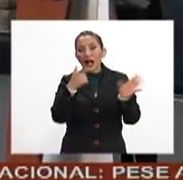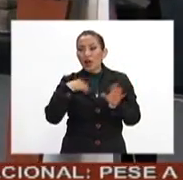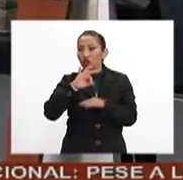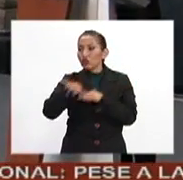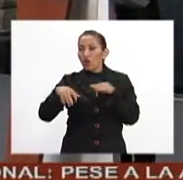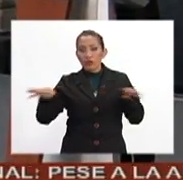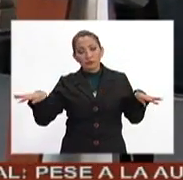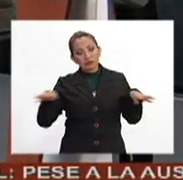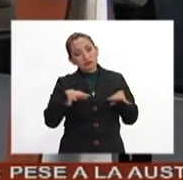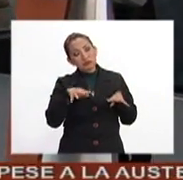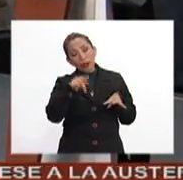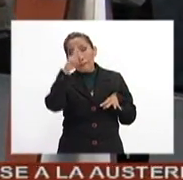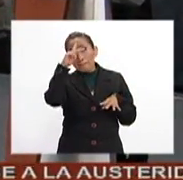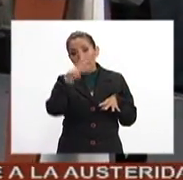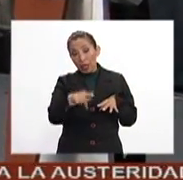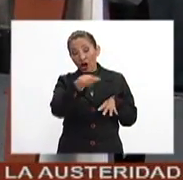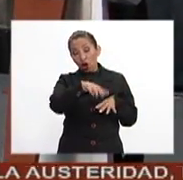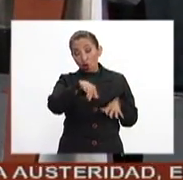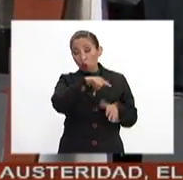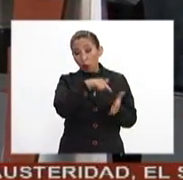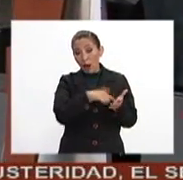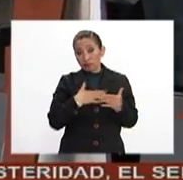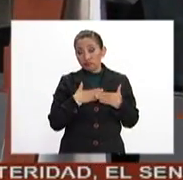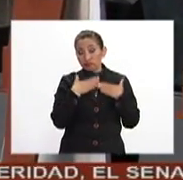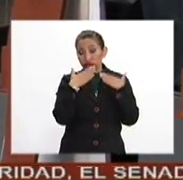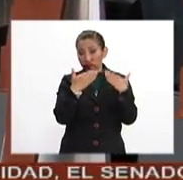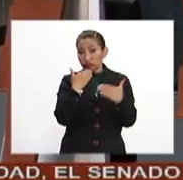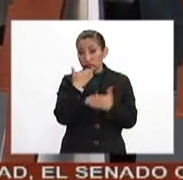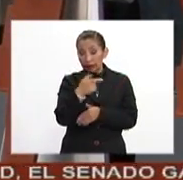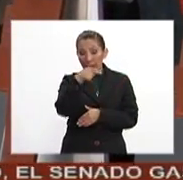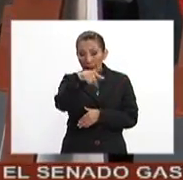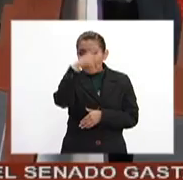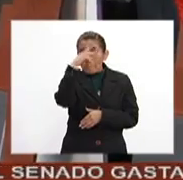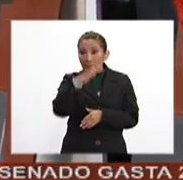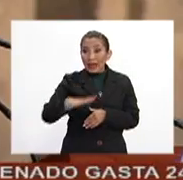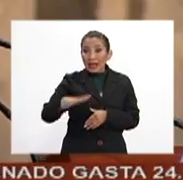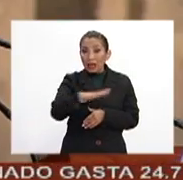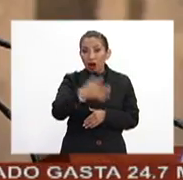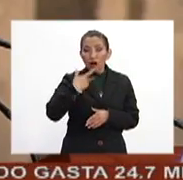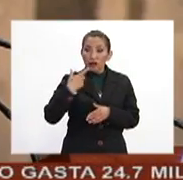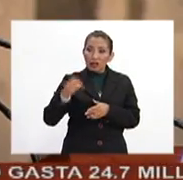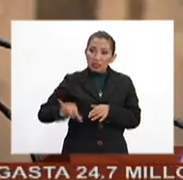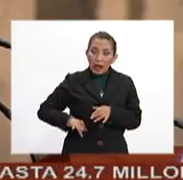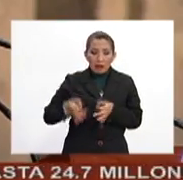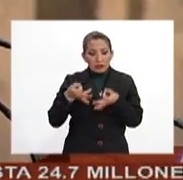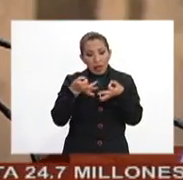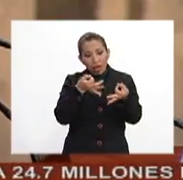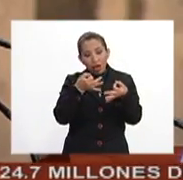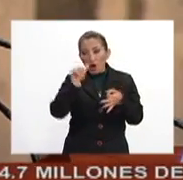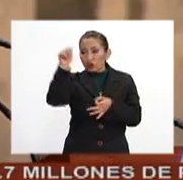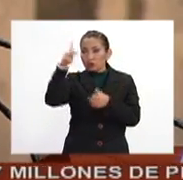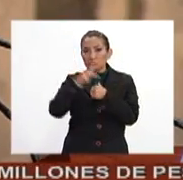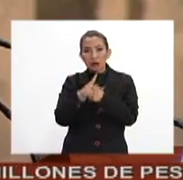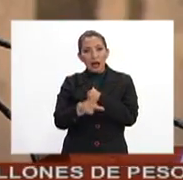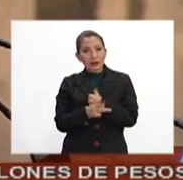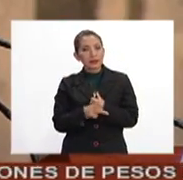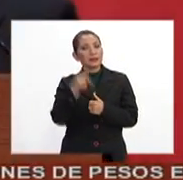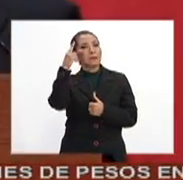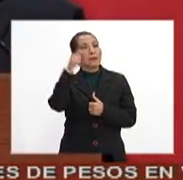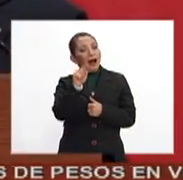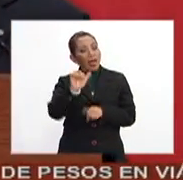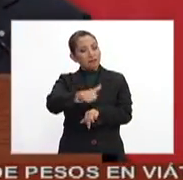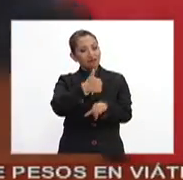ante todos de que México es un destino confiable. México despierta el interés de otras naciones